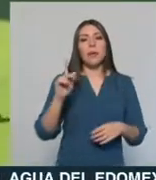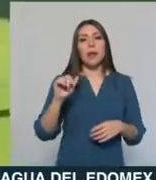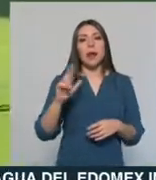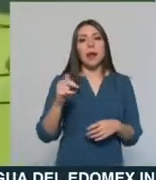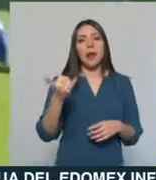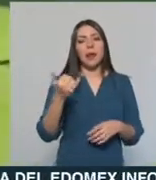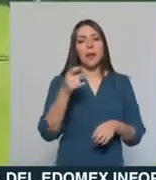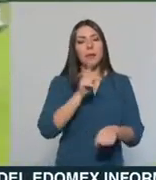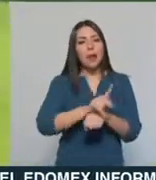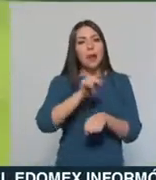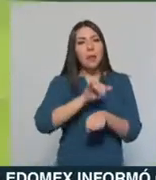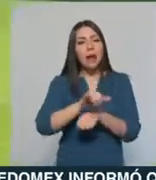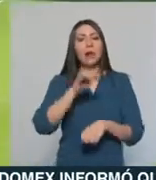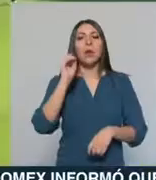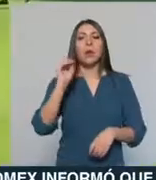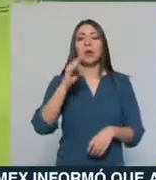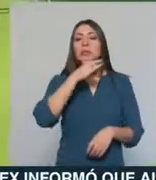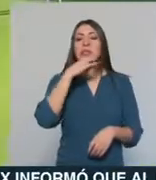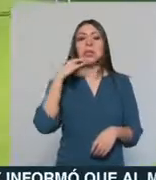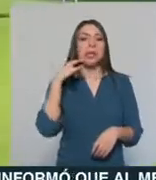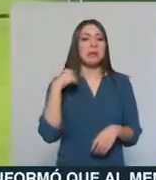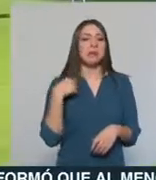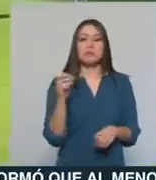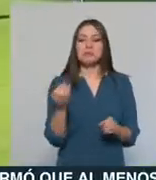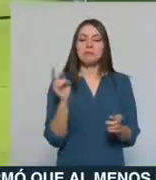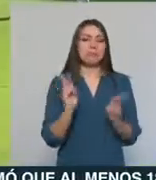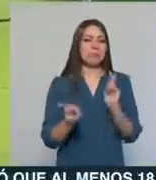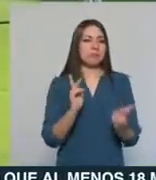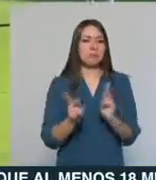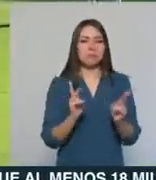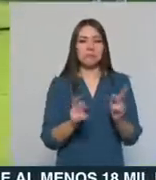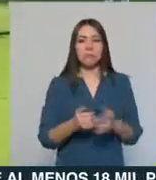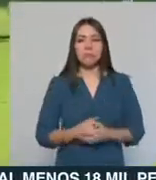y frente a Chile. El jugador